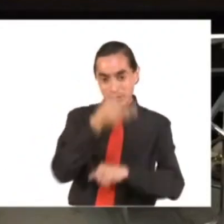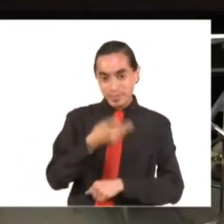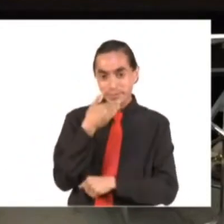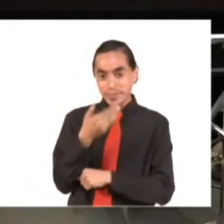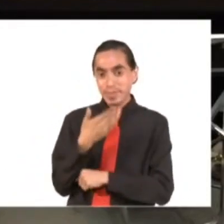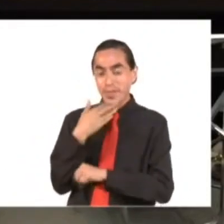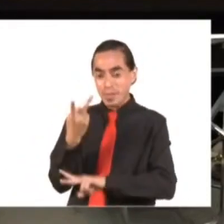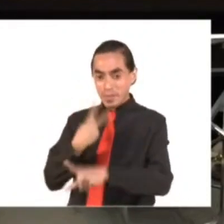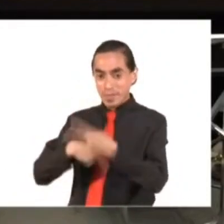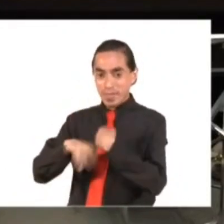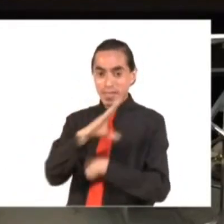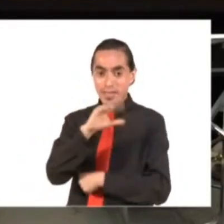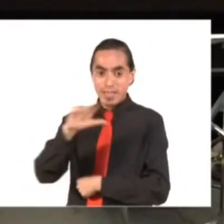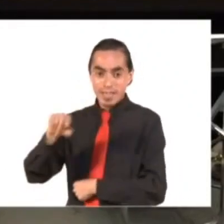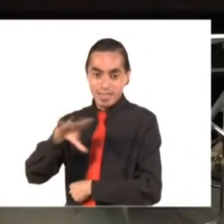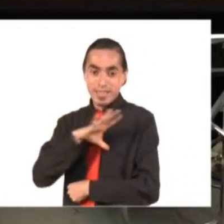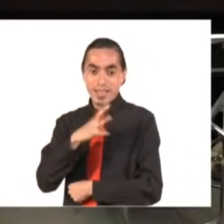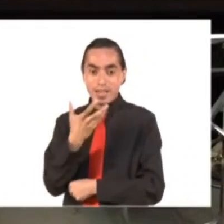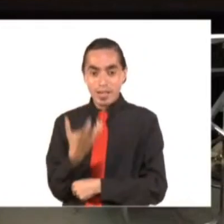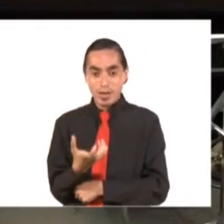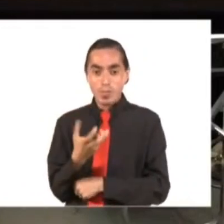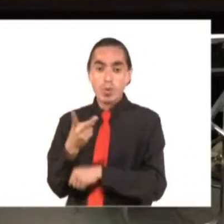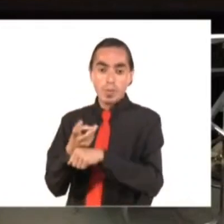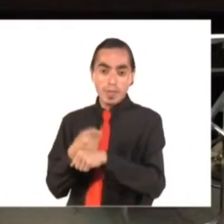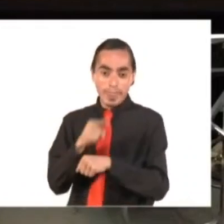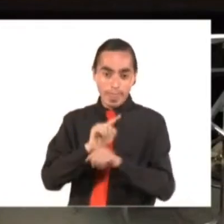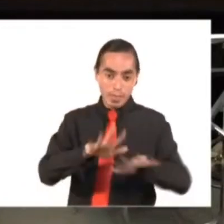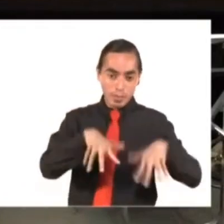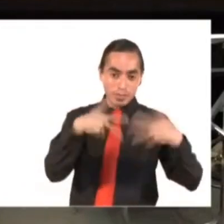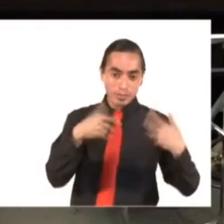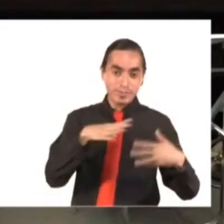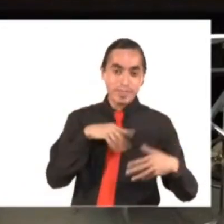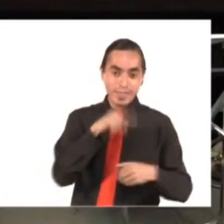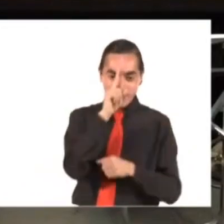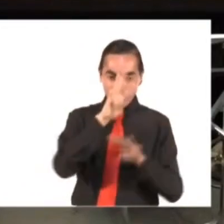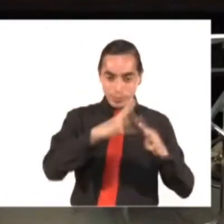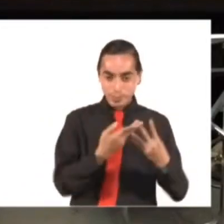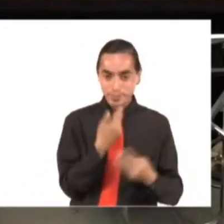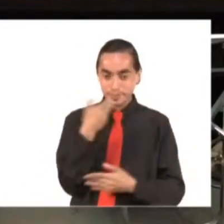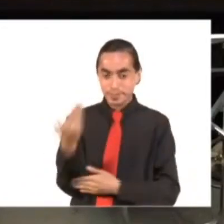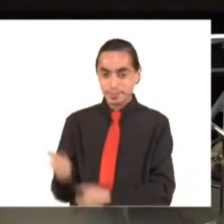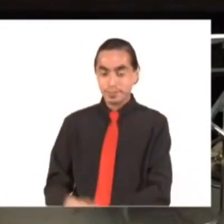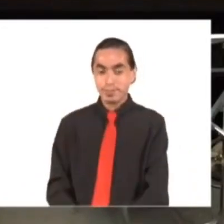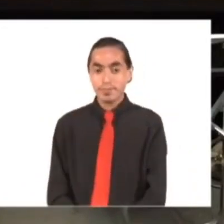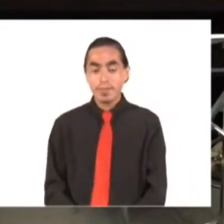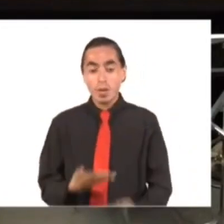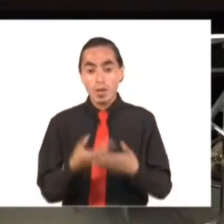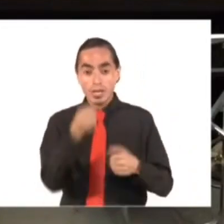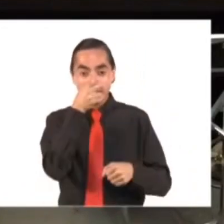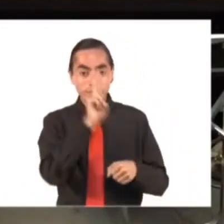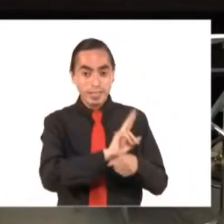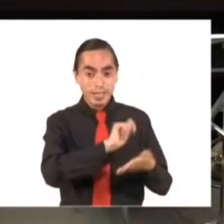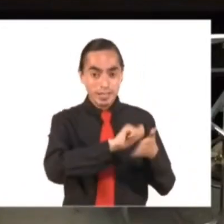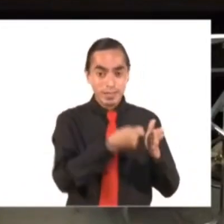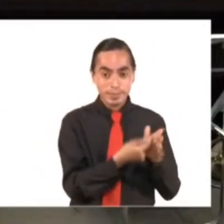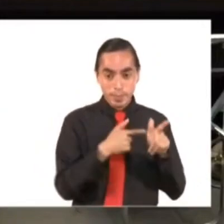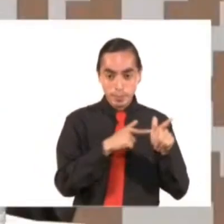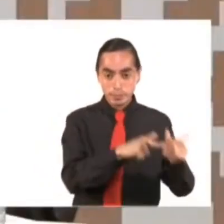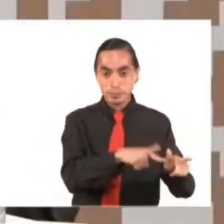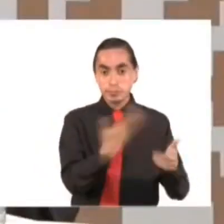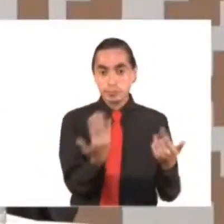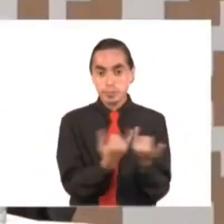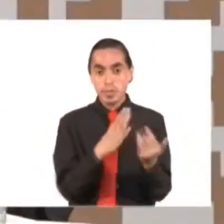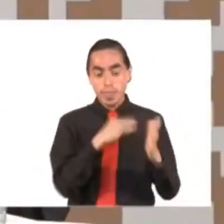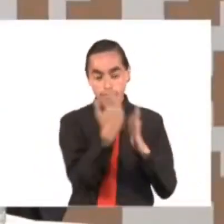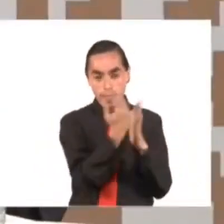al CCE como invitado a las asambleas de nuestro Consejo. Le solicito a la Secretaria Técnica continuar con el